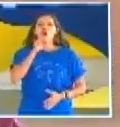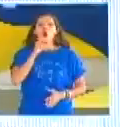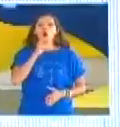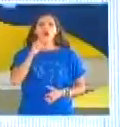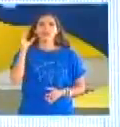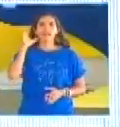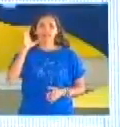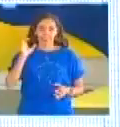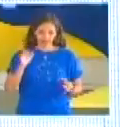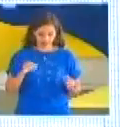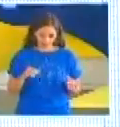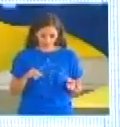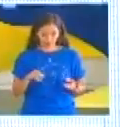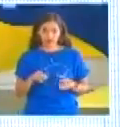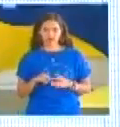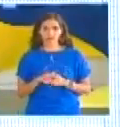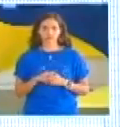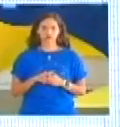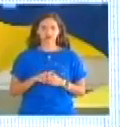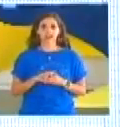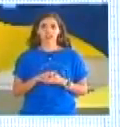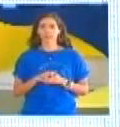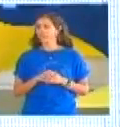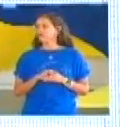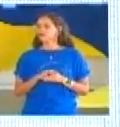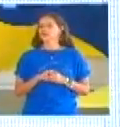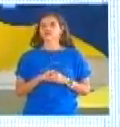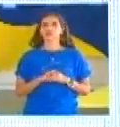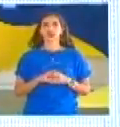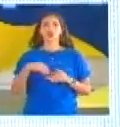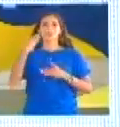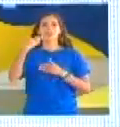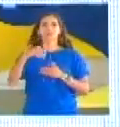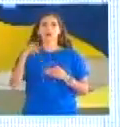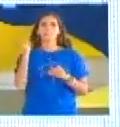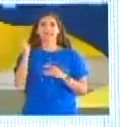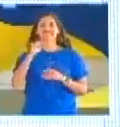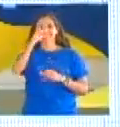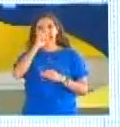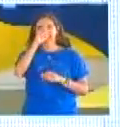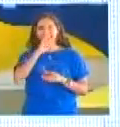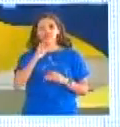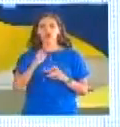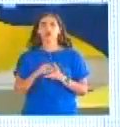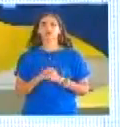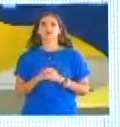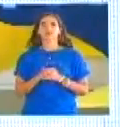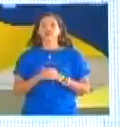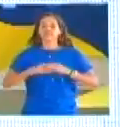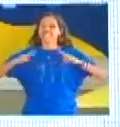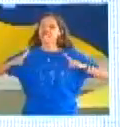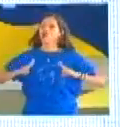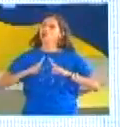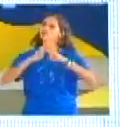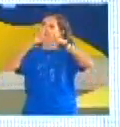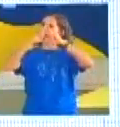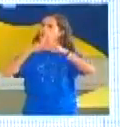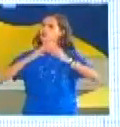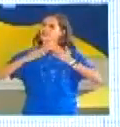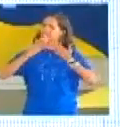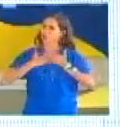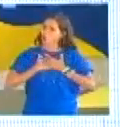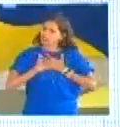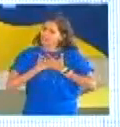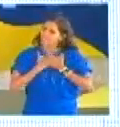país para en los próximos meses y años reencontrarnos, reconciliarnos